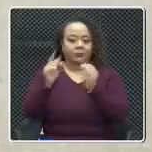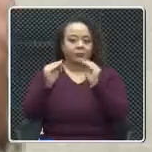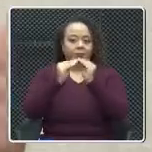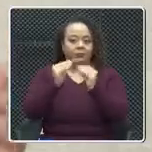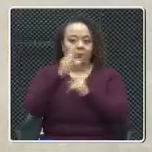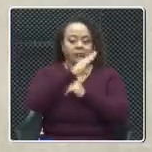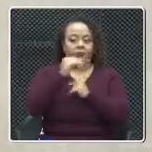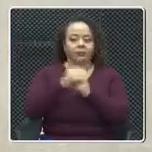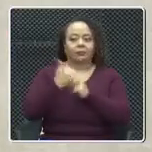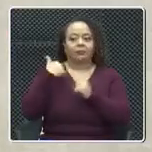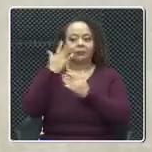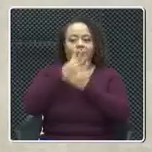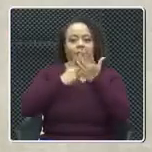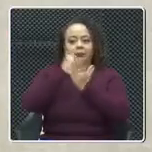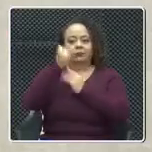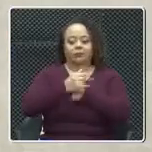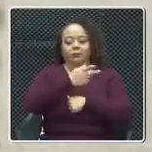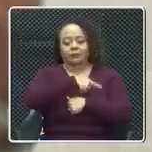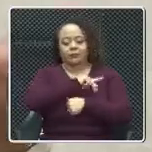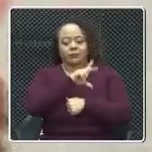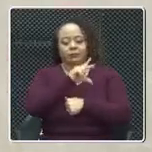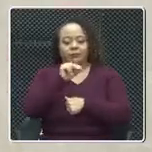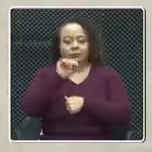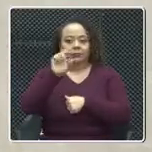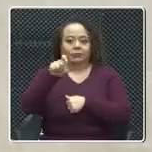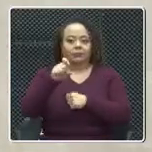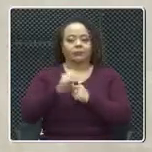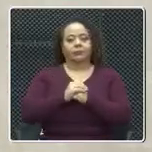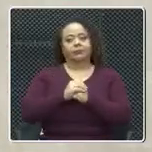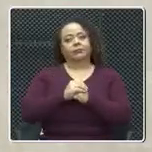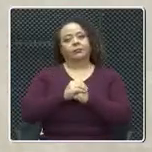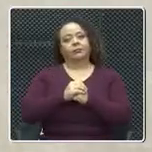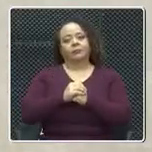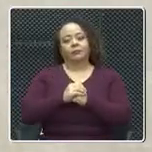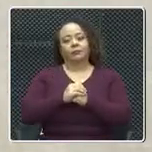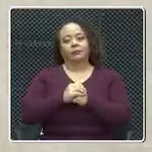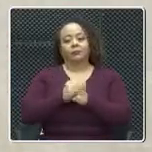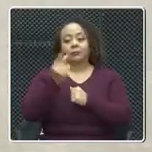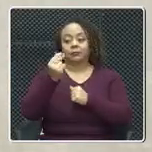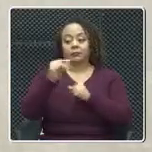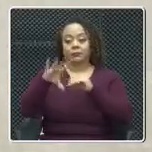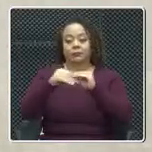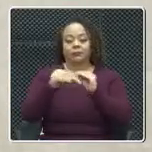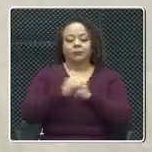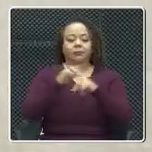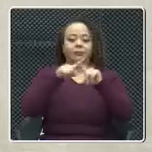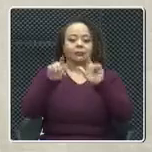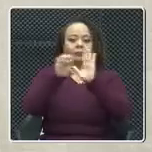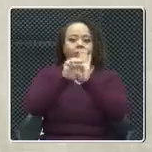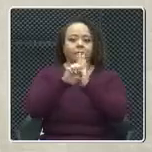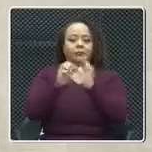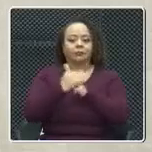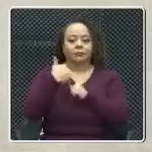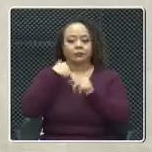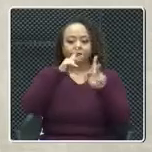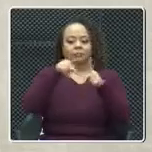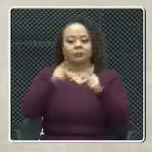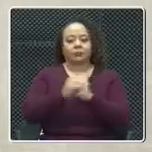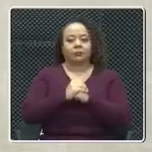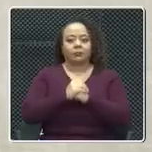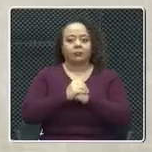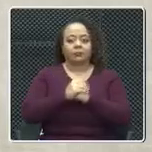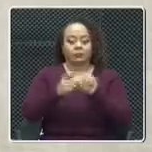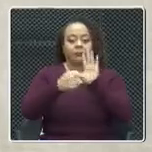y están con algún proyecto personal y que claro, ocupan un ingreso extra, ¿verdad? Pero, por ejemplo, hay personas que cuando